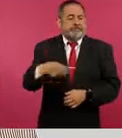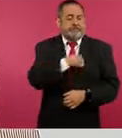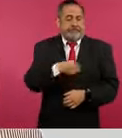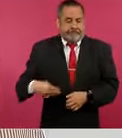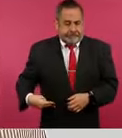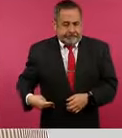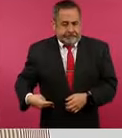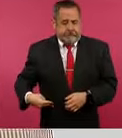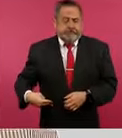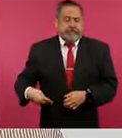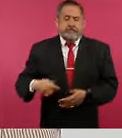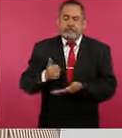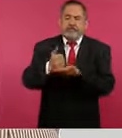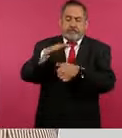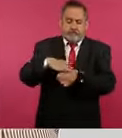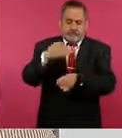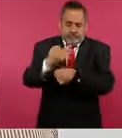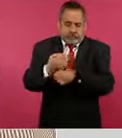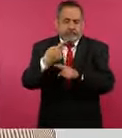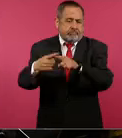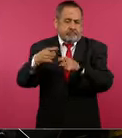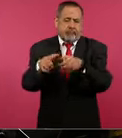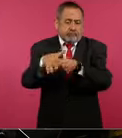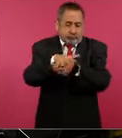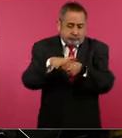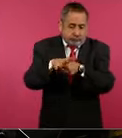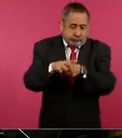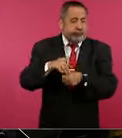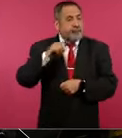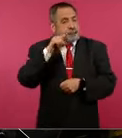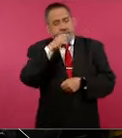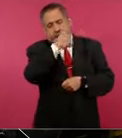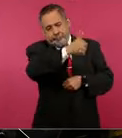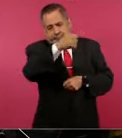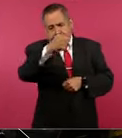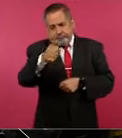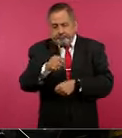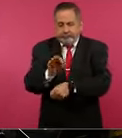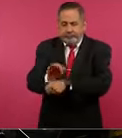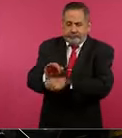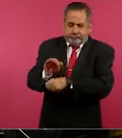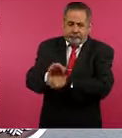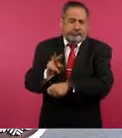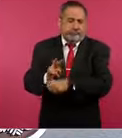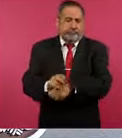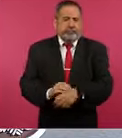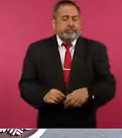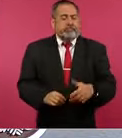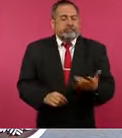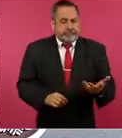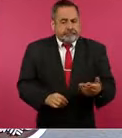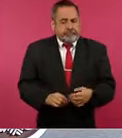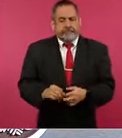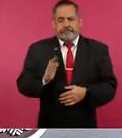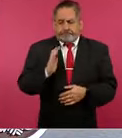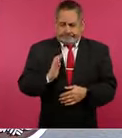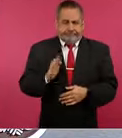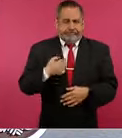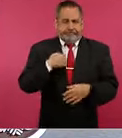elección popular de carácter local. Con este esquema de trabajo que ahora he